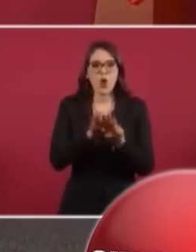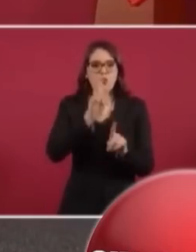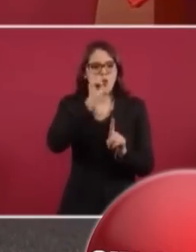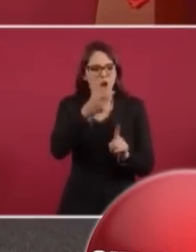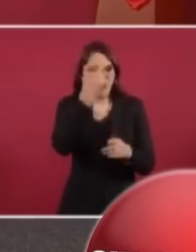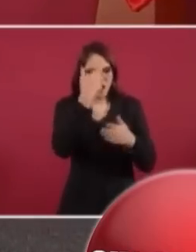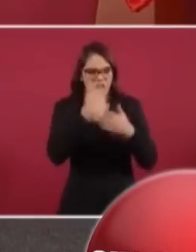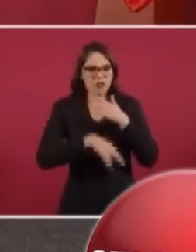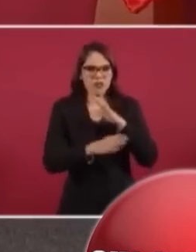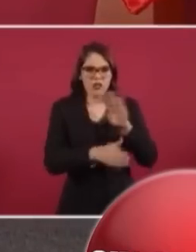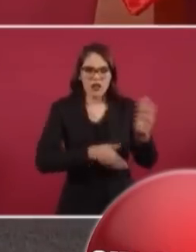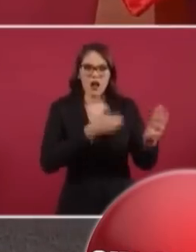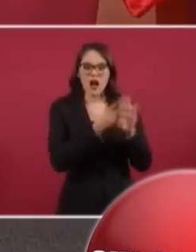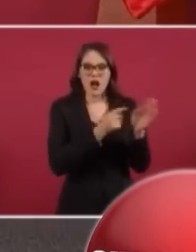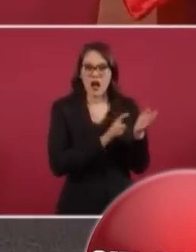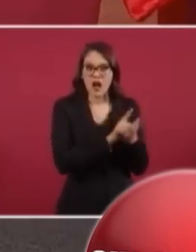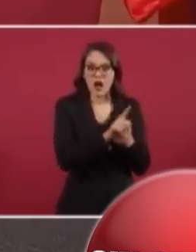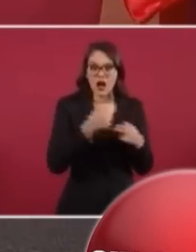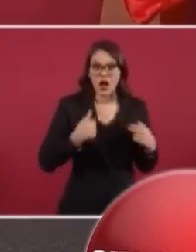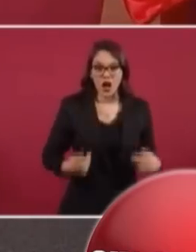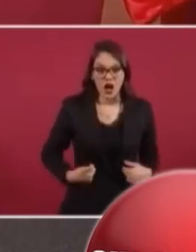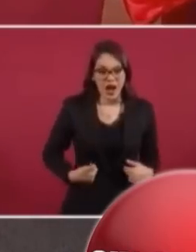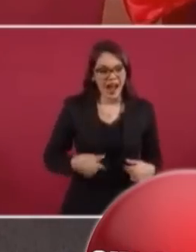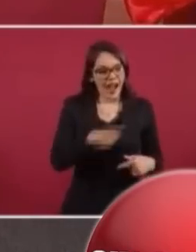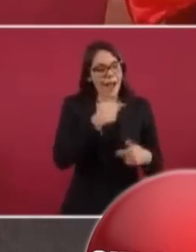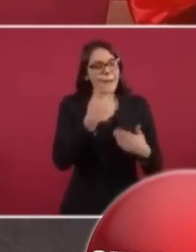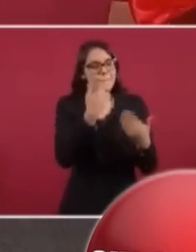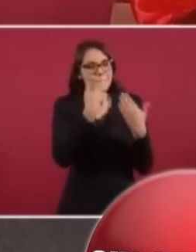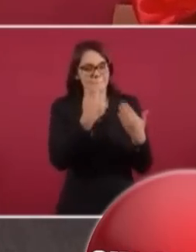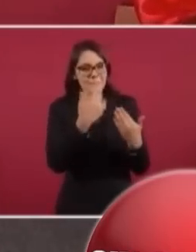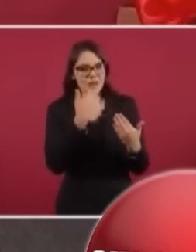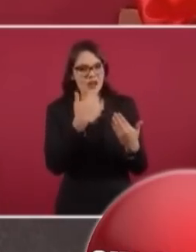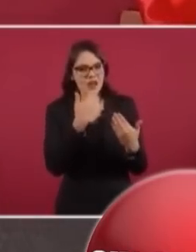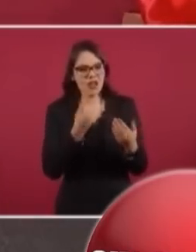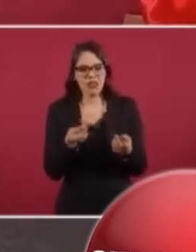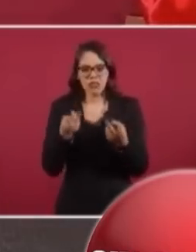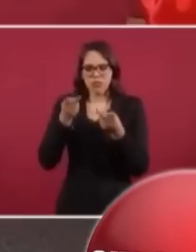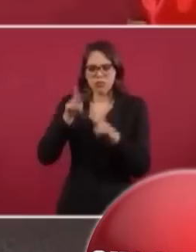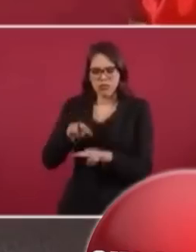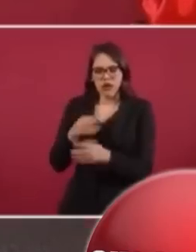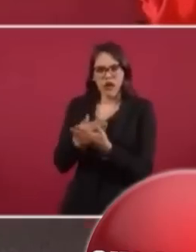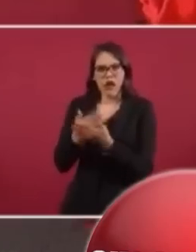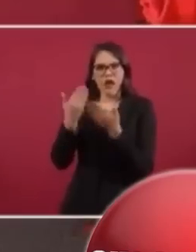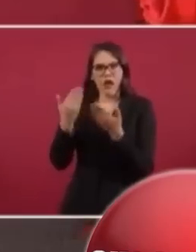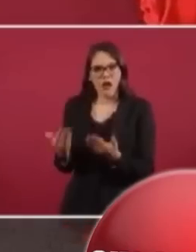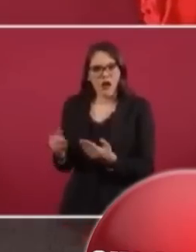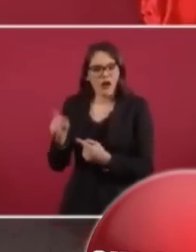violación de derechos humanos. En vez de eso, los conservadores,